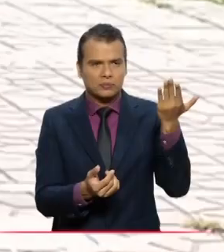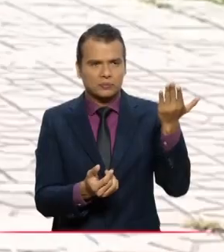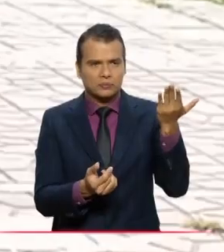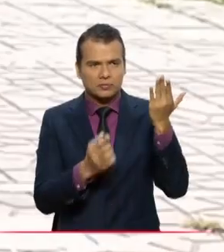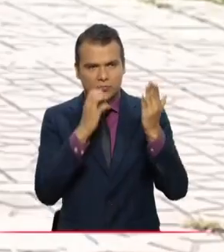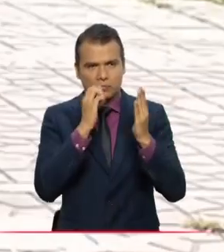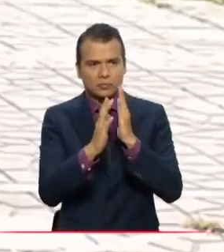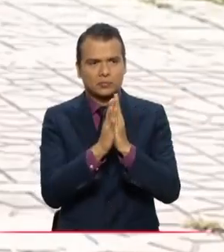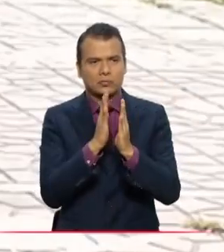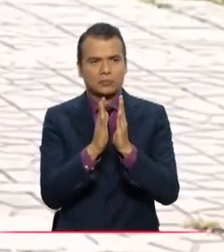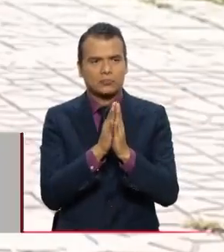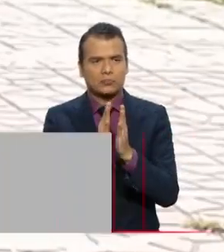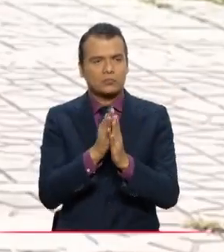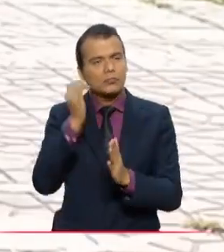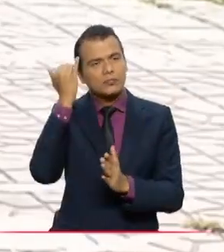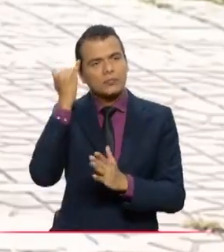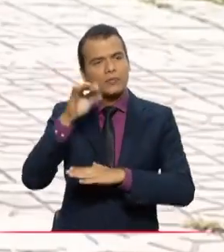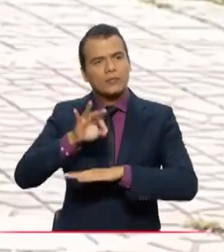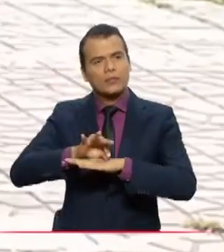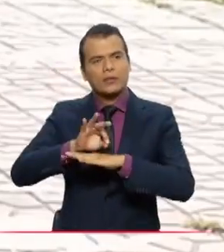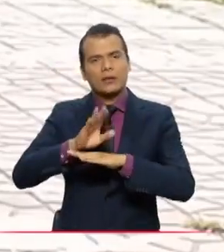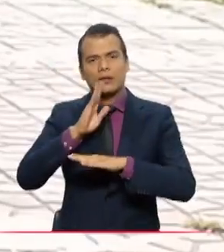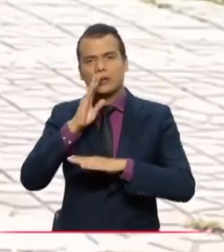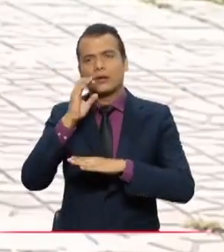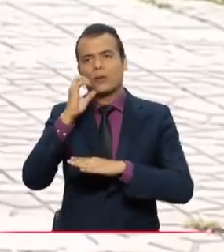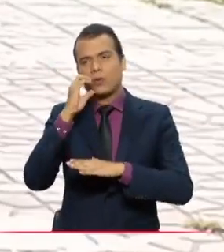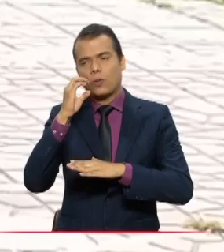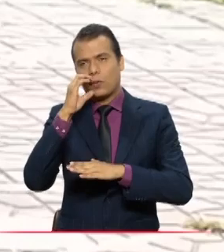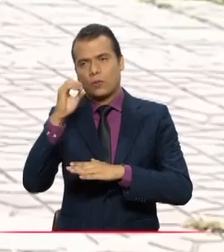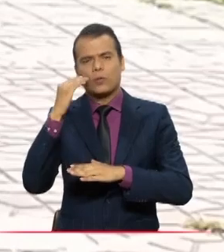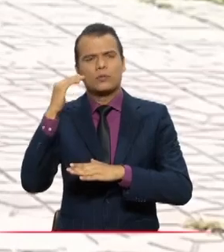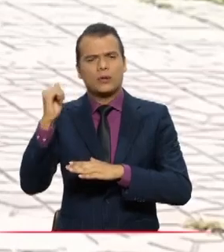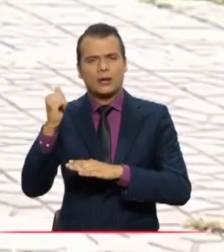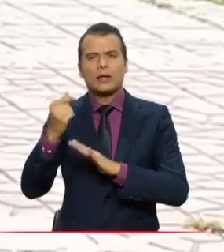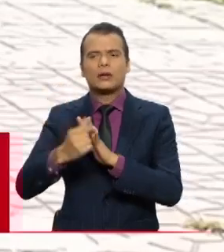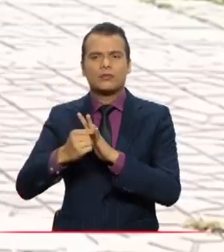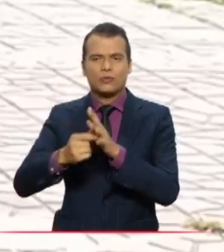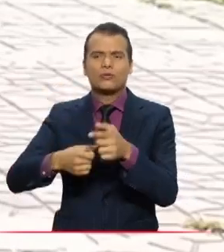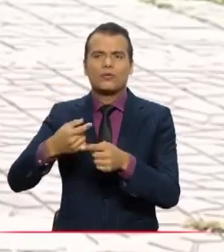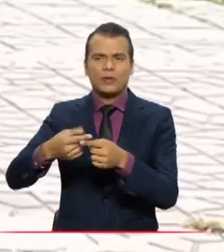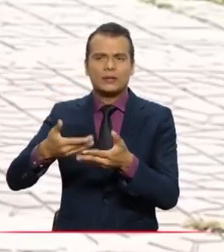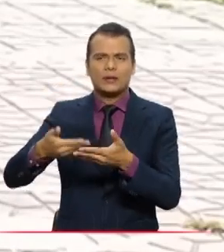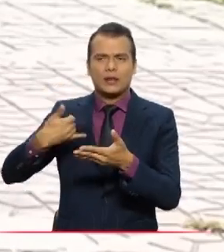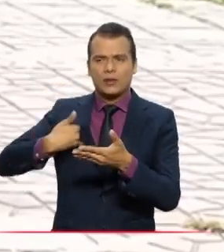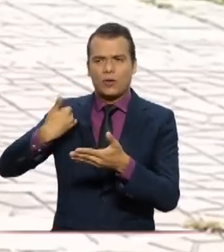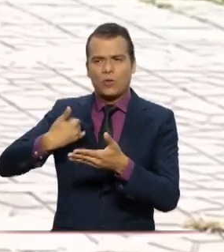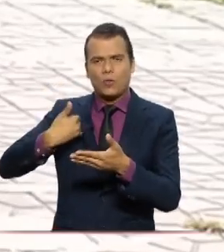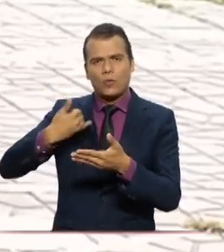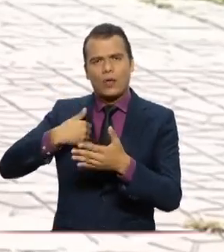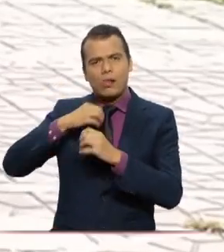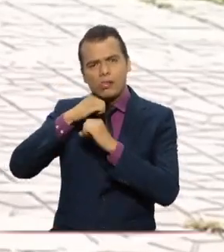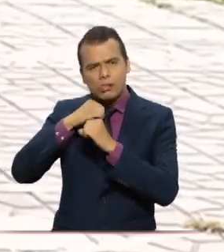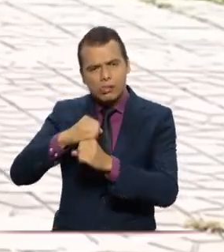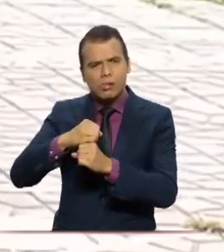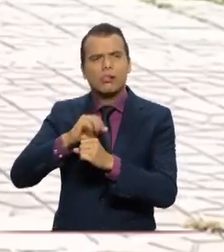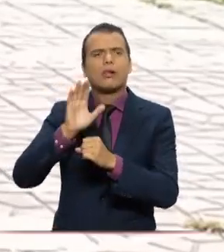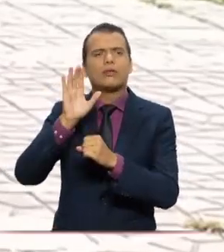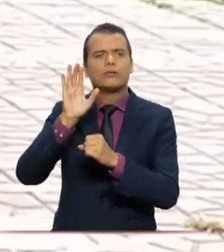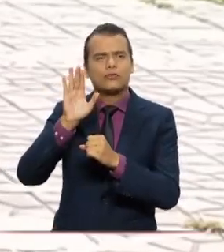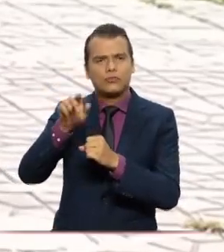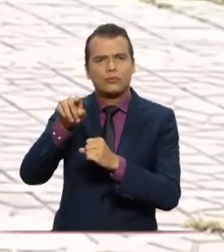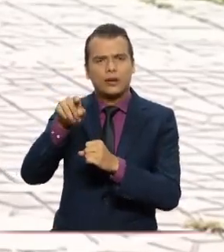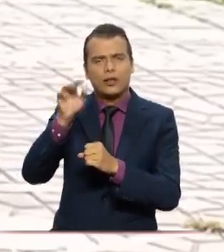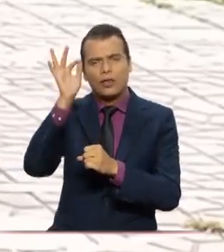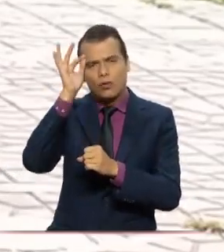Buenos días, la crearon una pareja de esposos que en su juventud vivieron de cerca la drogadicción. Luego de su rehabilitación se casaron, conformaron